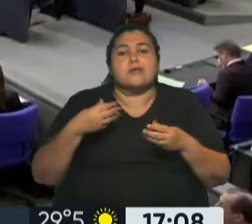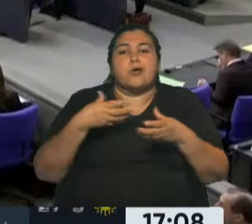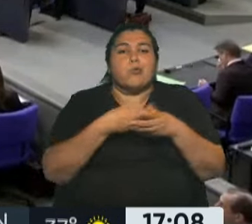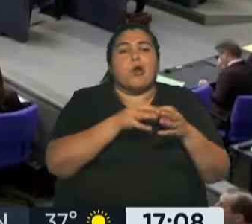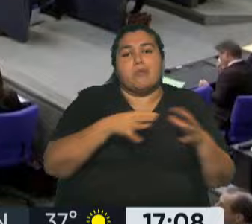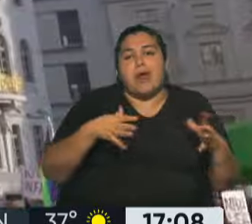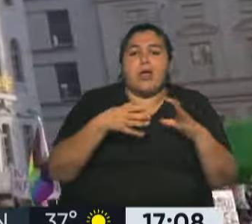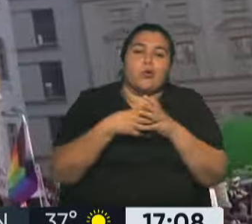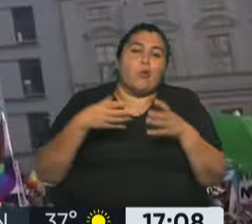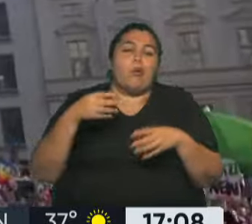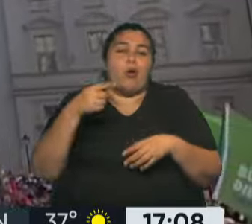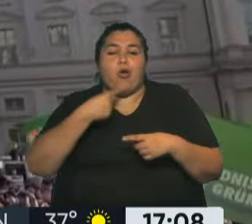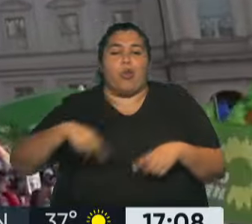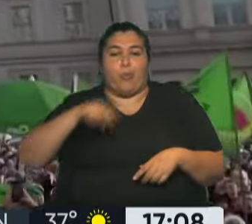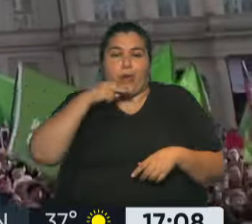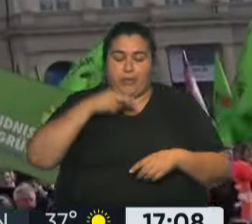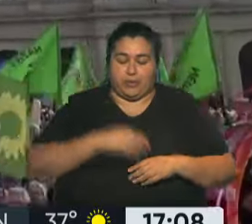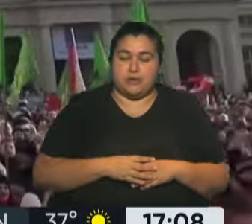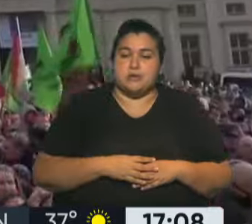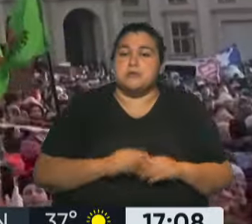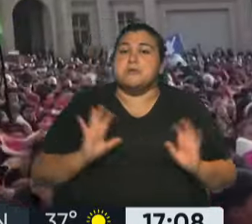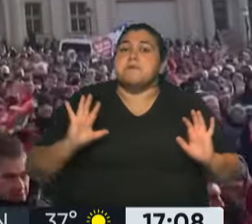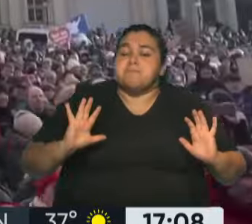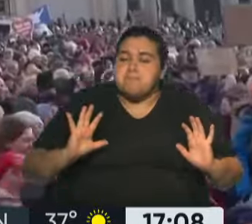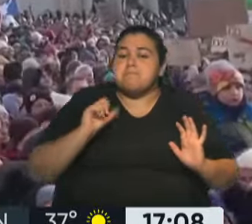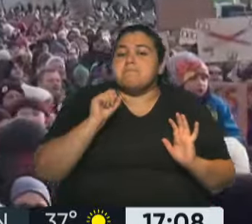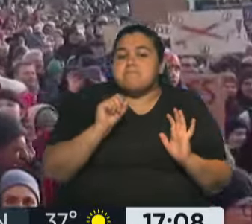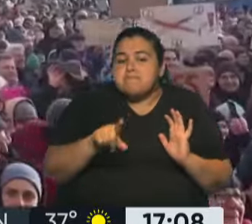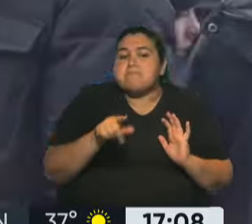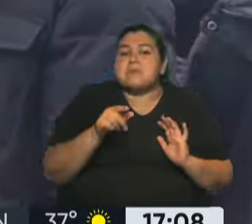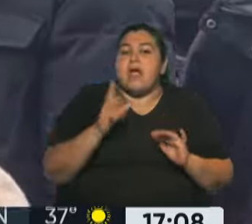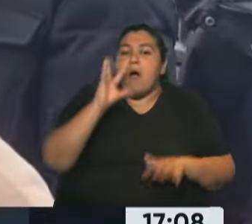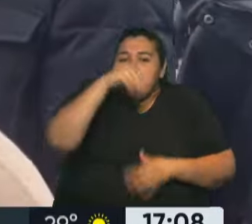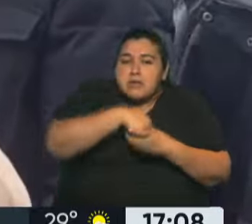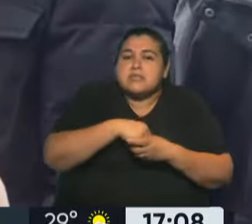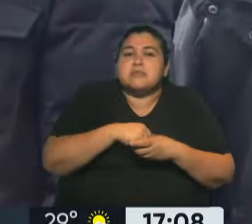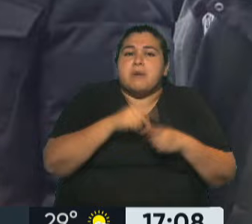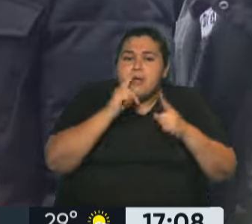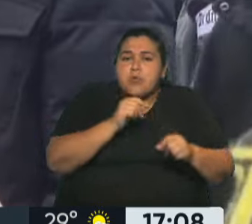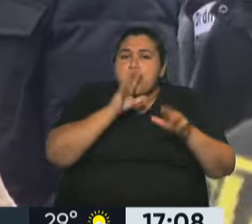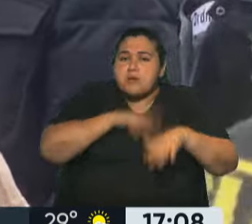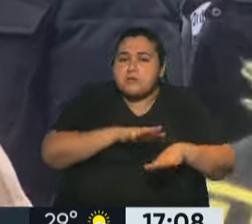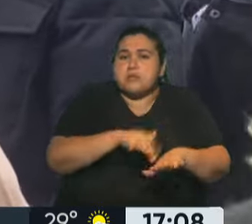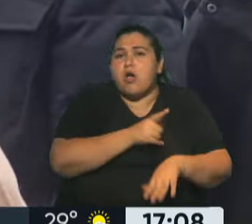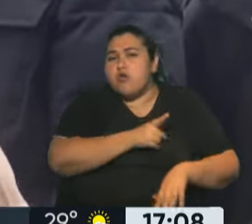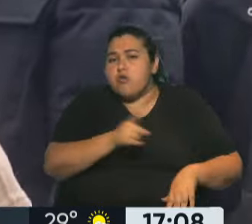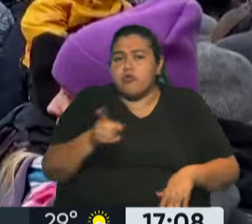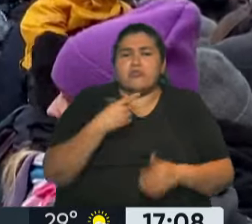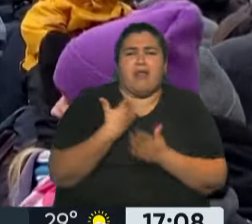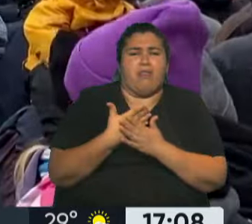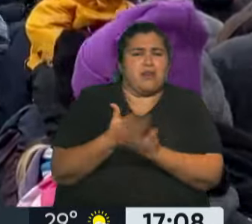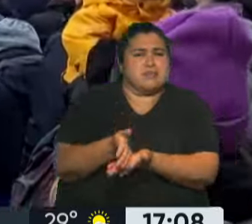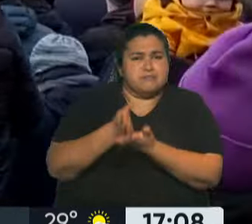liberales. Tal vez no sea casualidad que Scholz haya participado de las movilizaciones contra la ultraderecha que